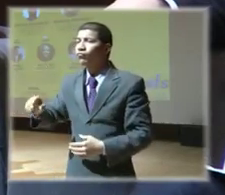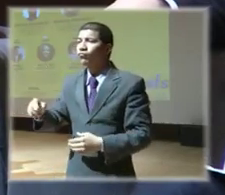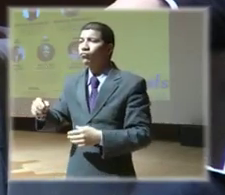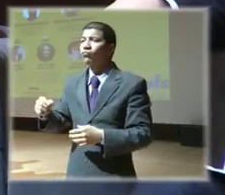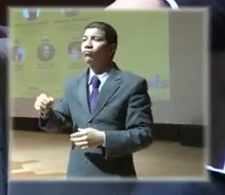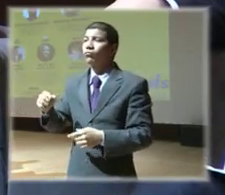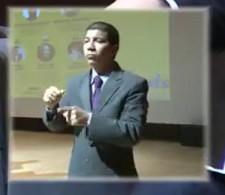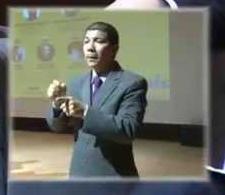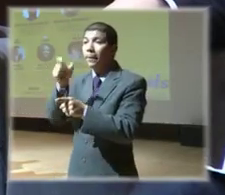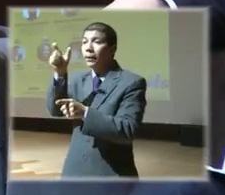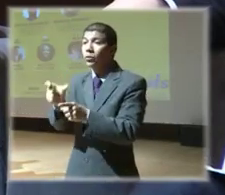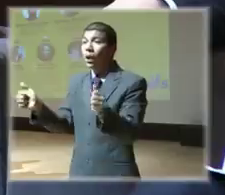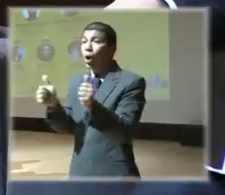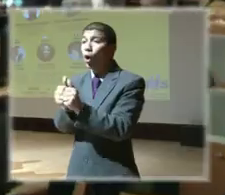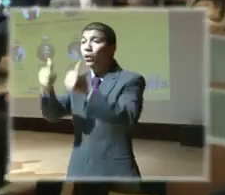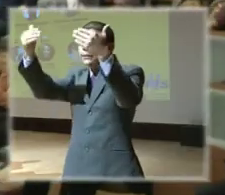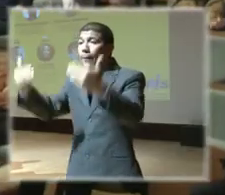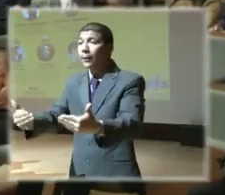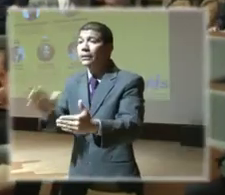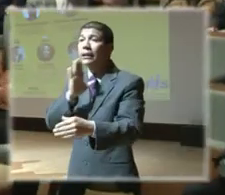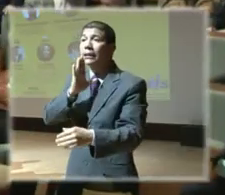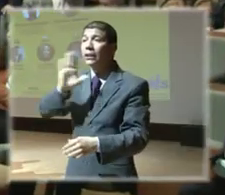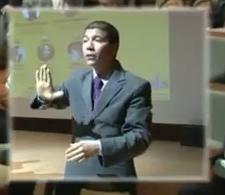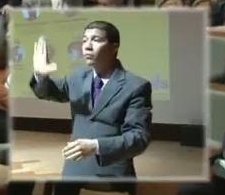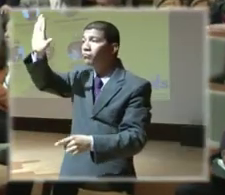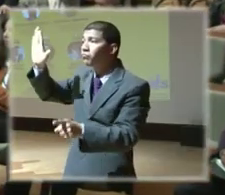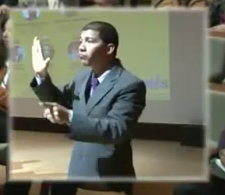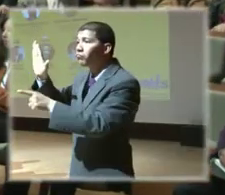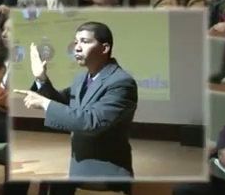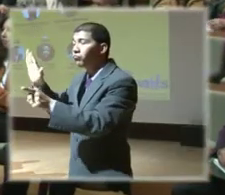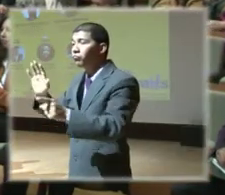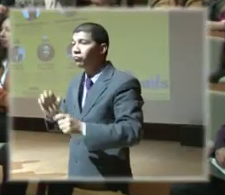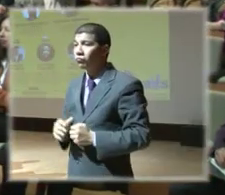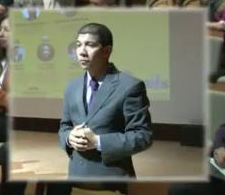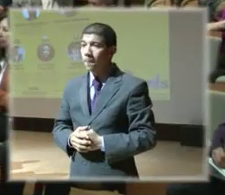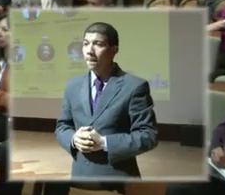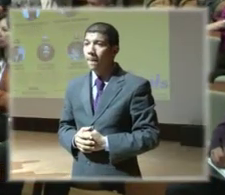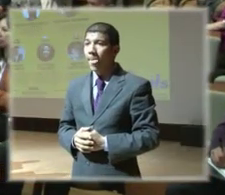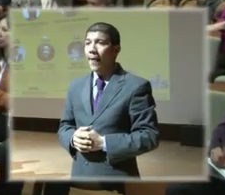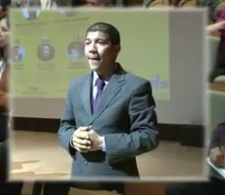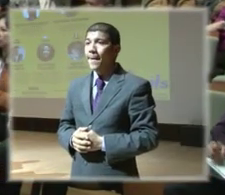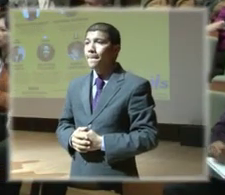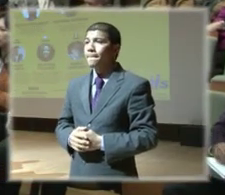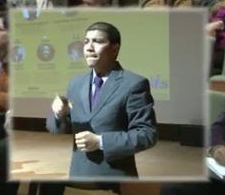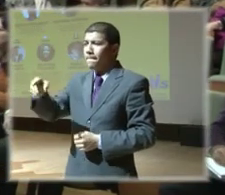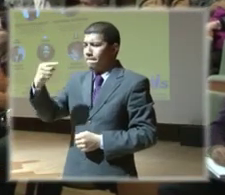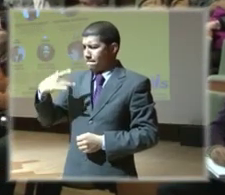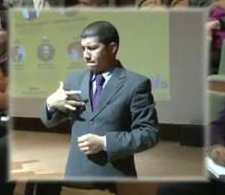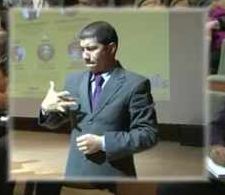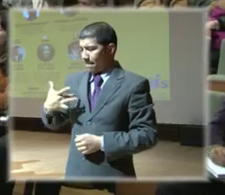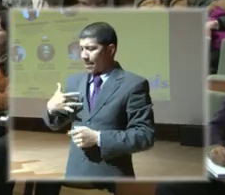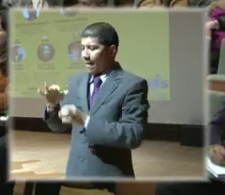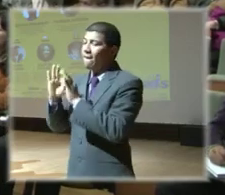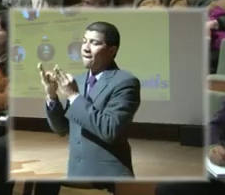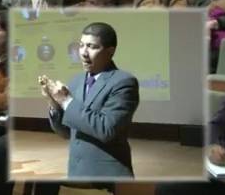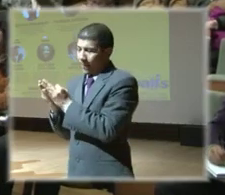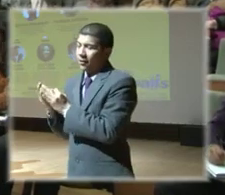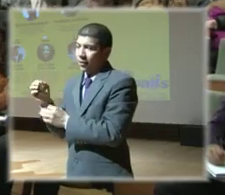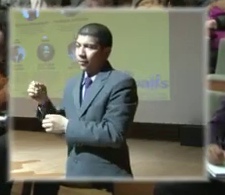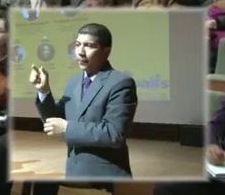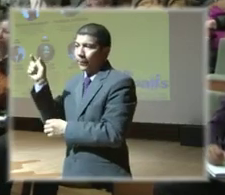Unas pocas. Quisiera saber quiénes se identifican como familias de personas con discapacidad.